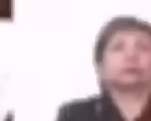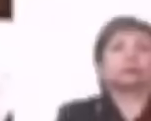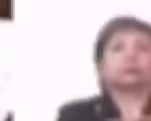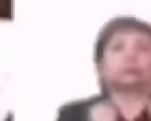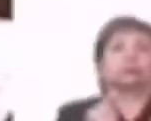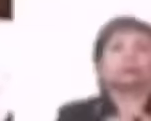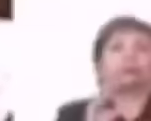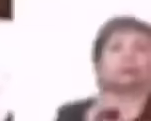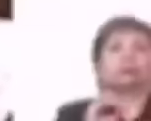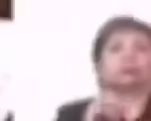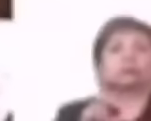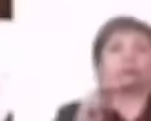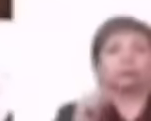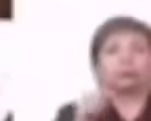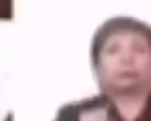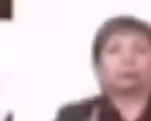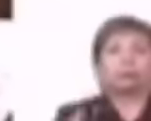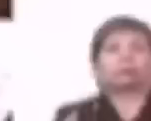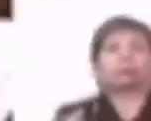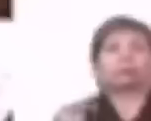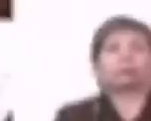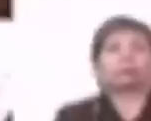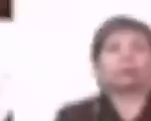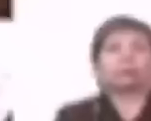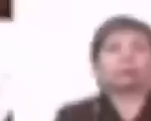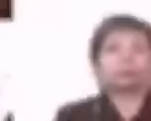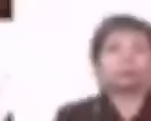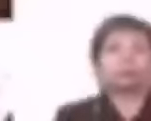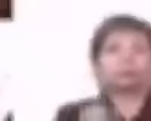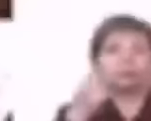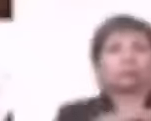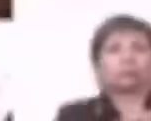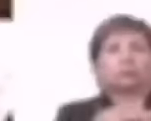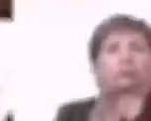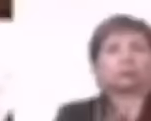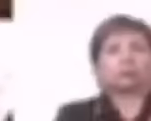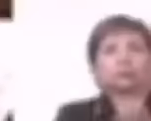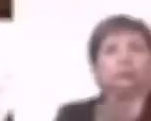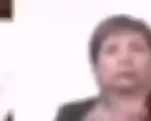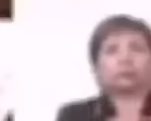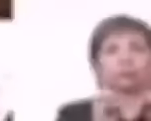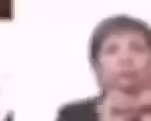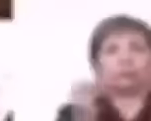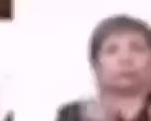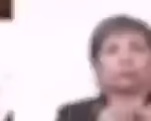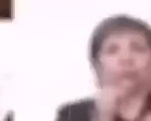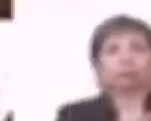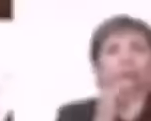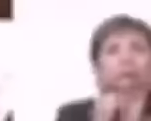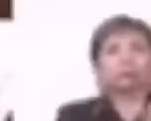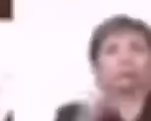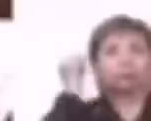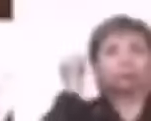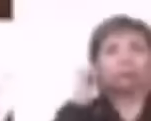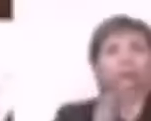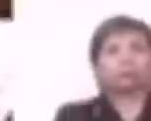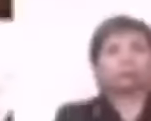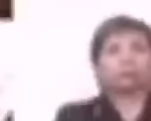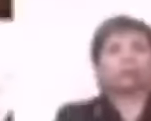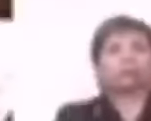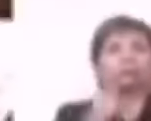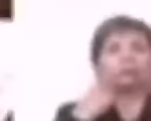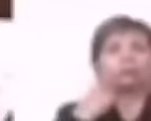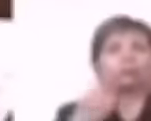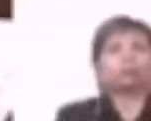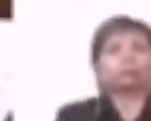Grupo Colina estaría feliz de aprobar una ley como esta, que es el primer paso para salirnos de todos los organismos internacionales que defienden los derechos, y por derechos